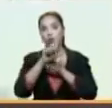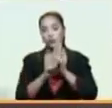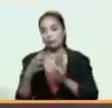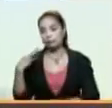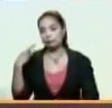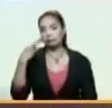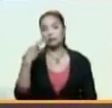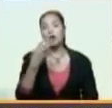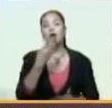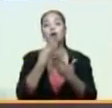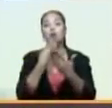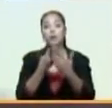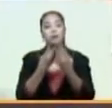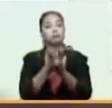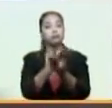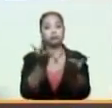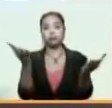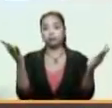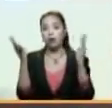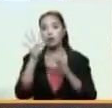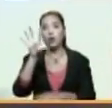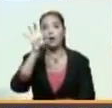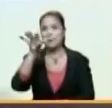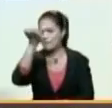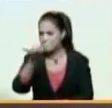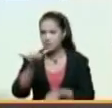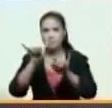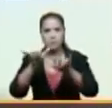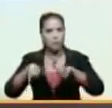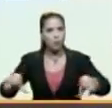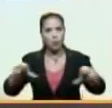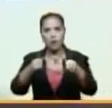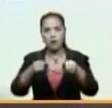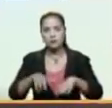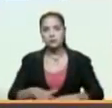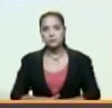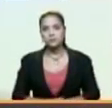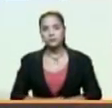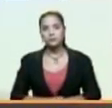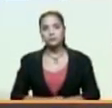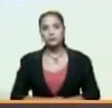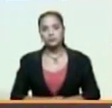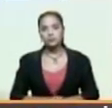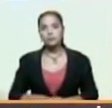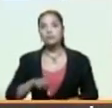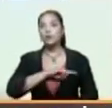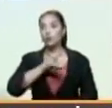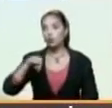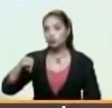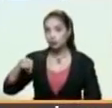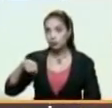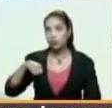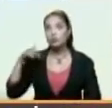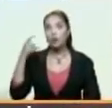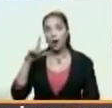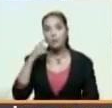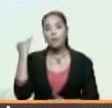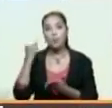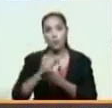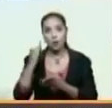lo dije al país con toda la responsabilidad en esta misma sala, que nosotros teníamos la evidencia